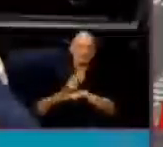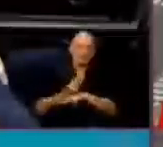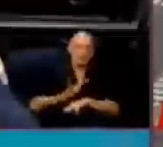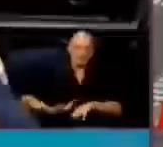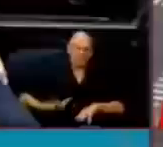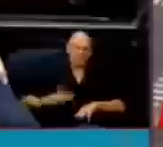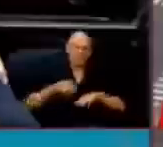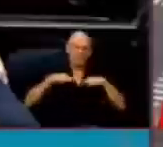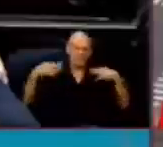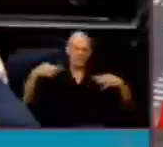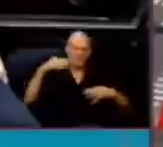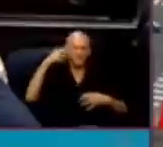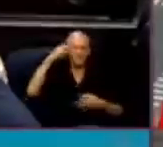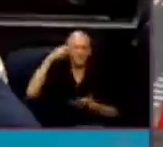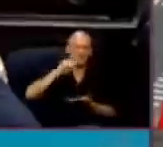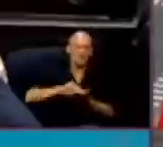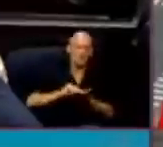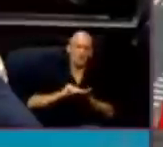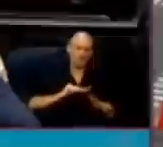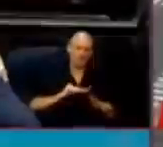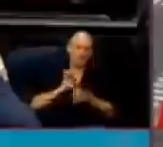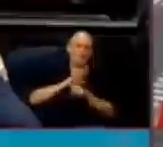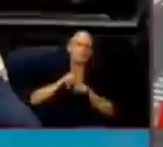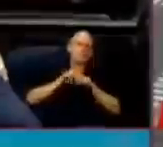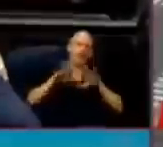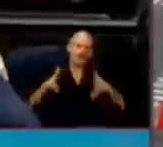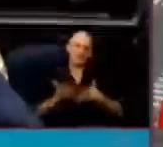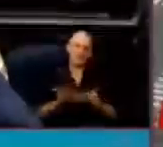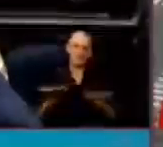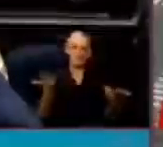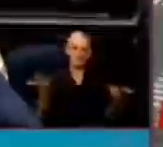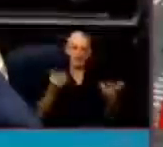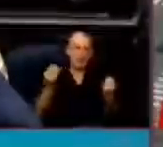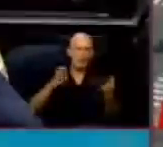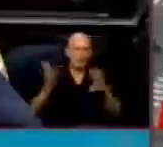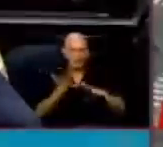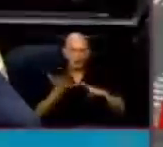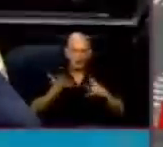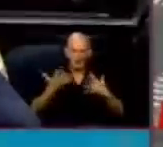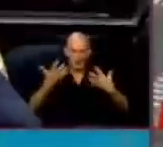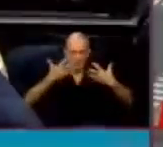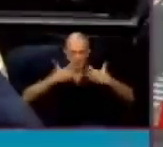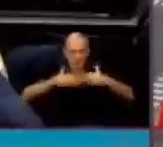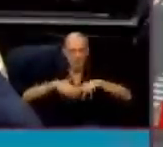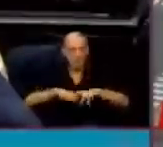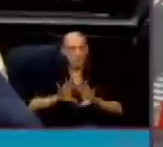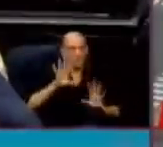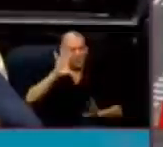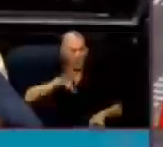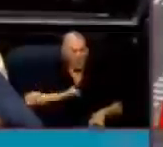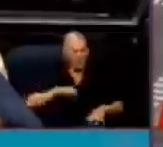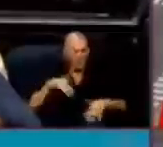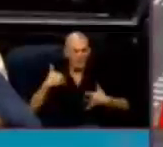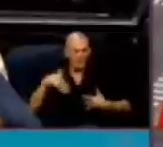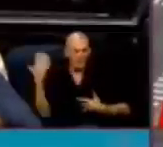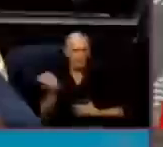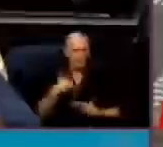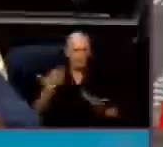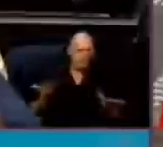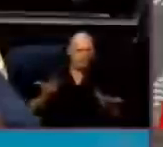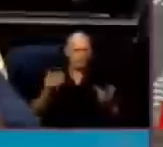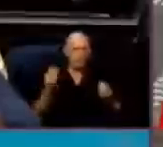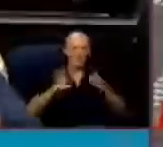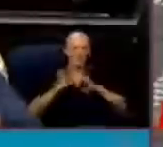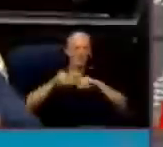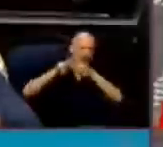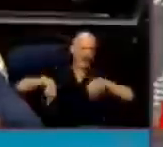decir, no es que ese nosotros nos manejamos en función de ese impuesto a la exportación. Para mí es un error el impuesto al